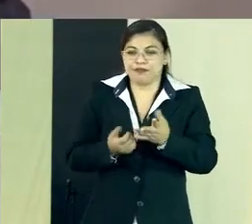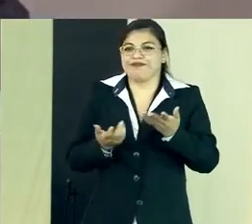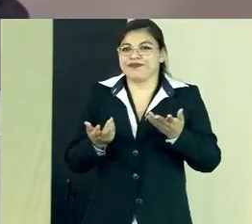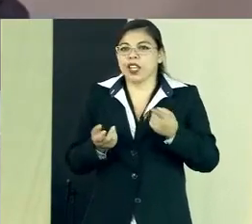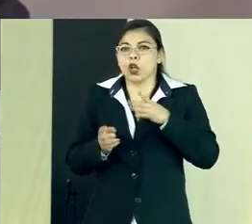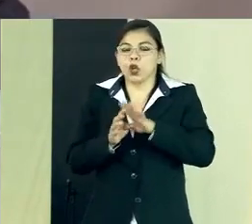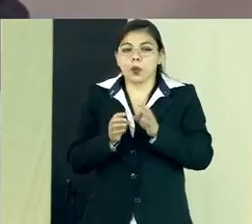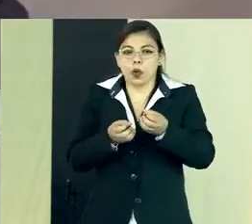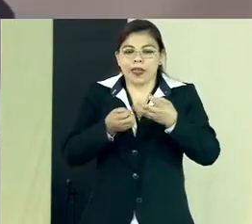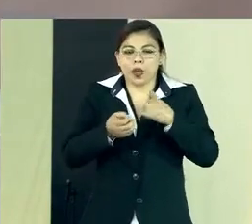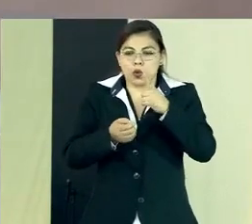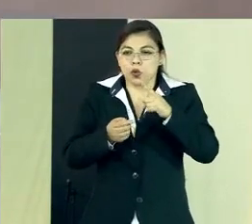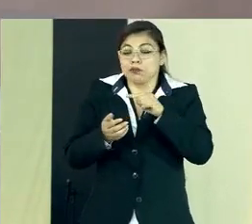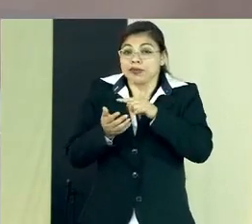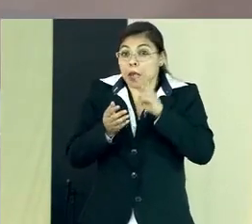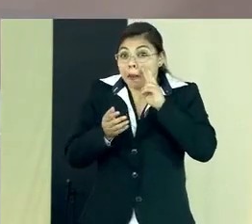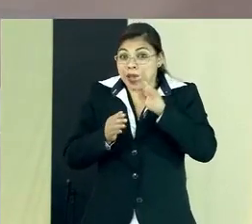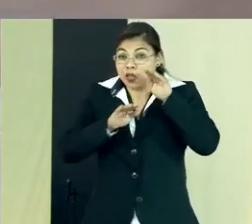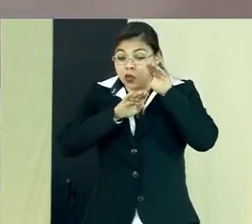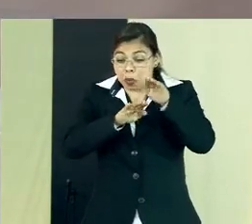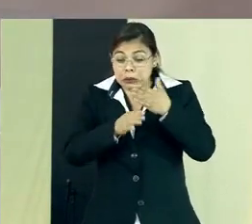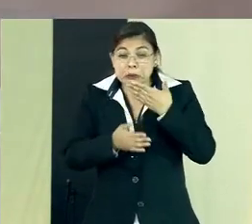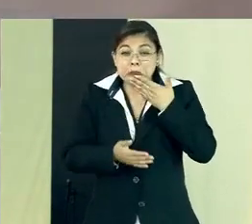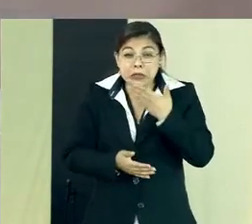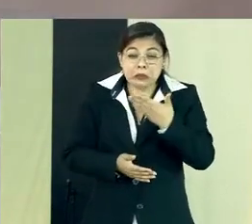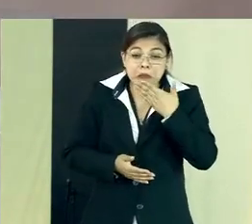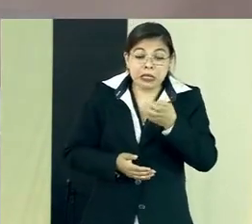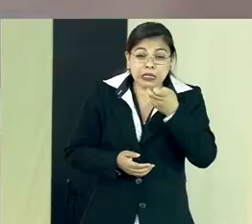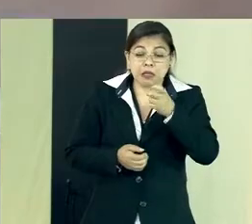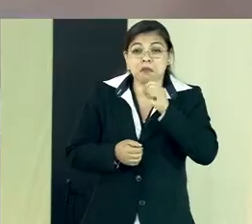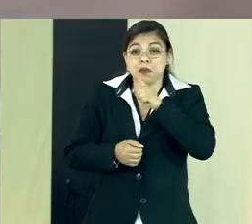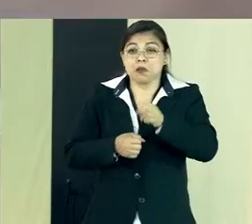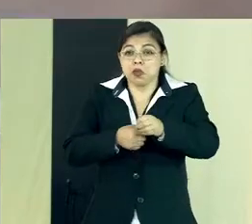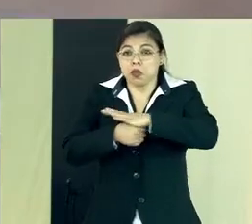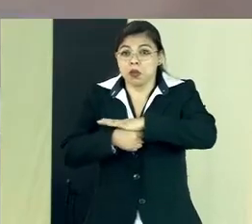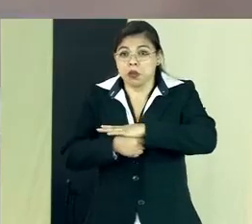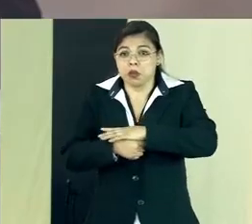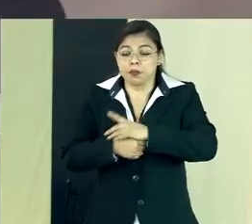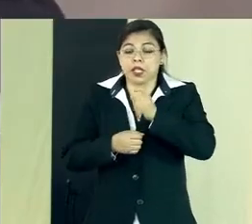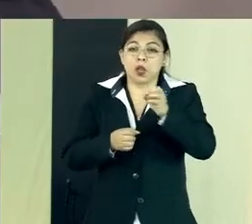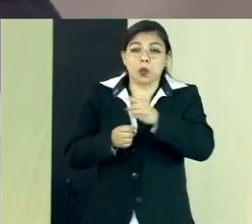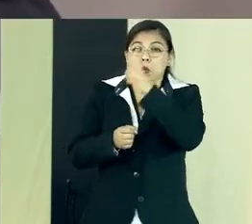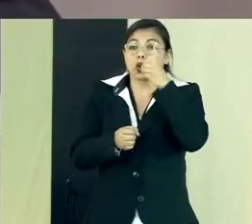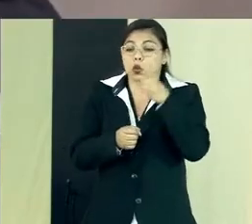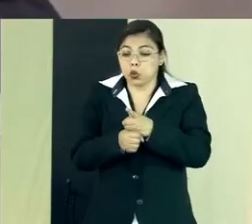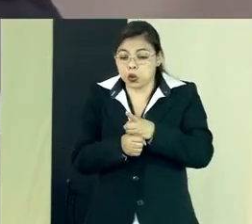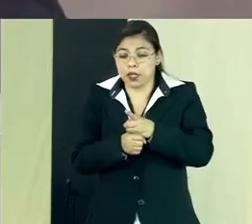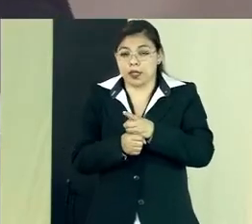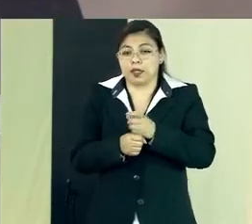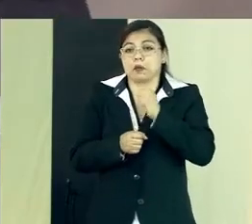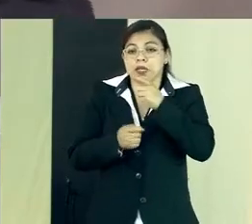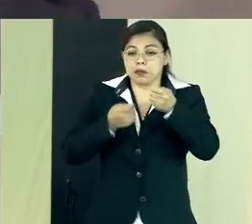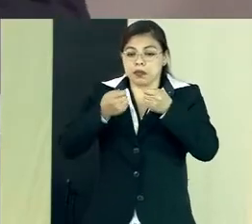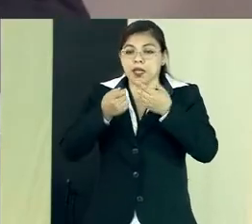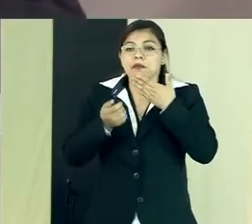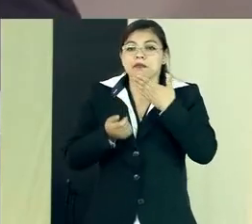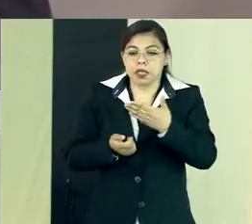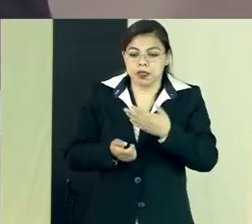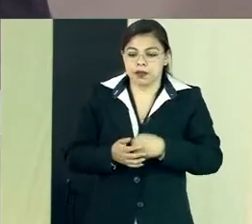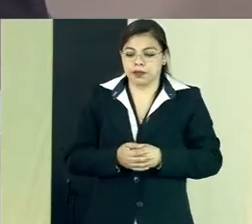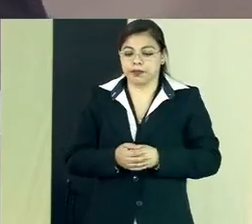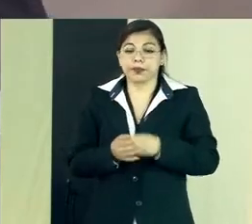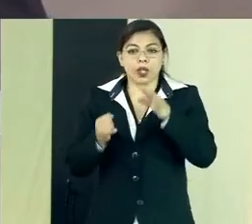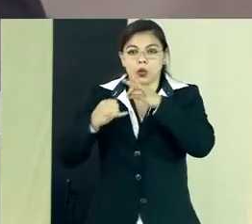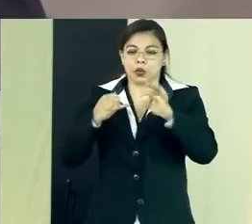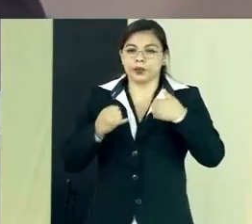no nos puede dar un panorama sobre la situación epidémica y la oportunidad o calidad del manejo y lo